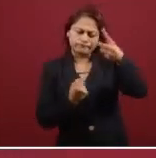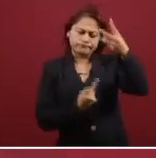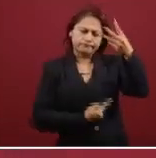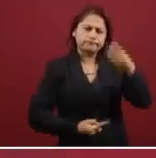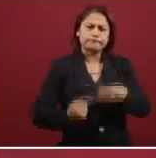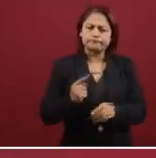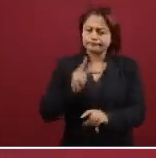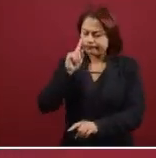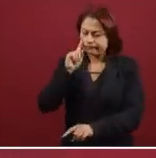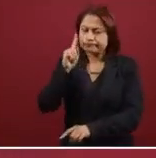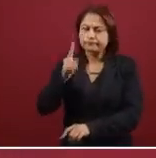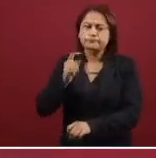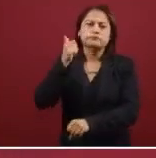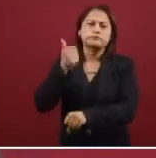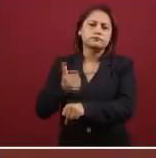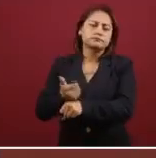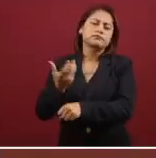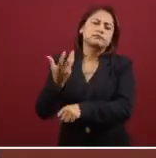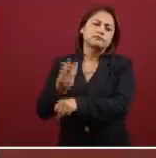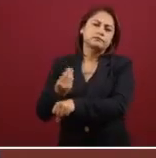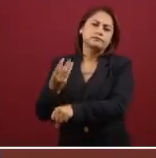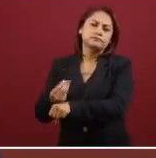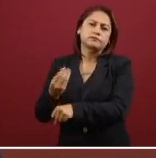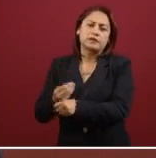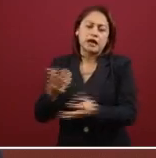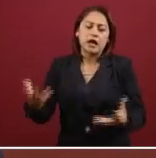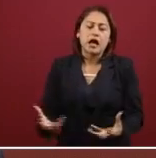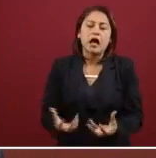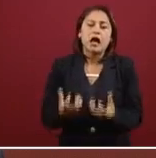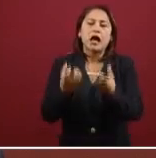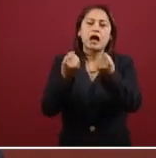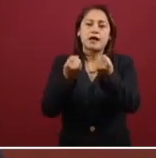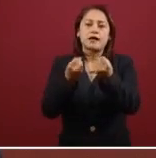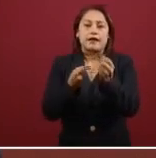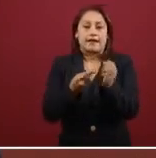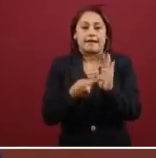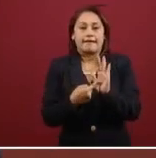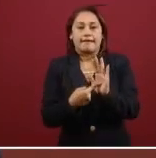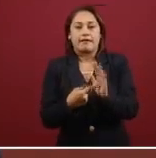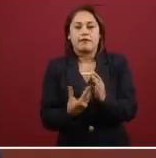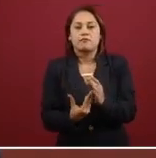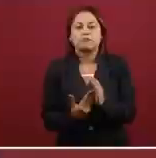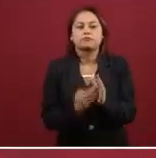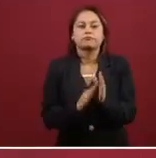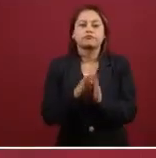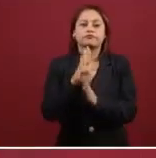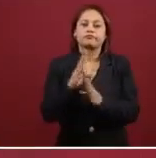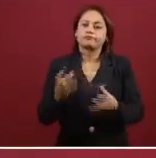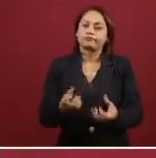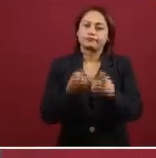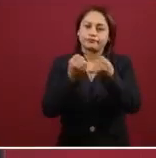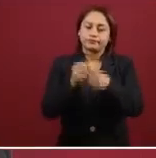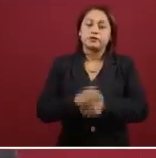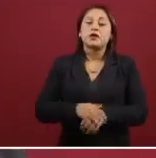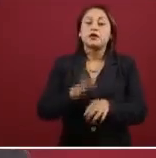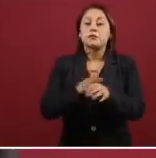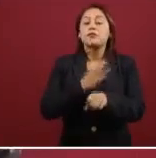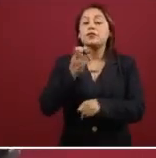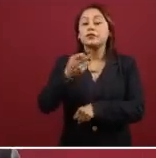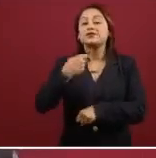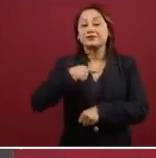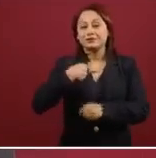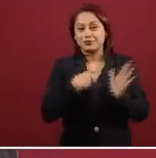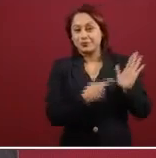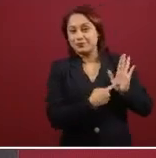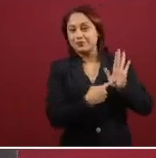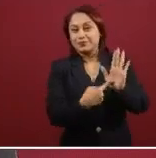siguiera cayendo la producción y lograr este repunte. A eso obedece lo que estoy señalando, de que se detuvo